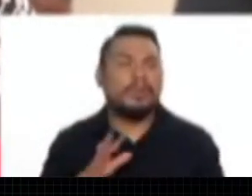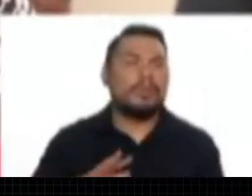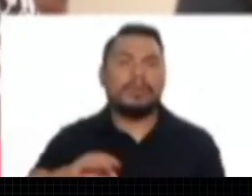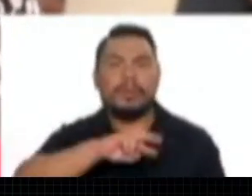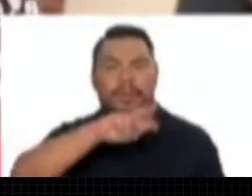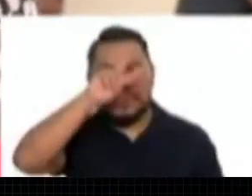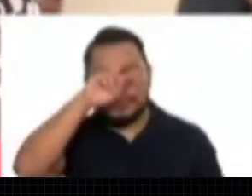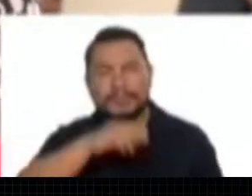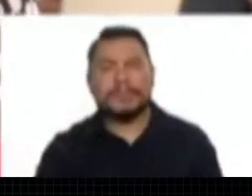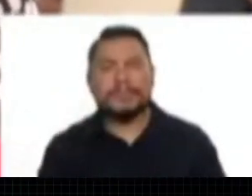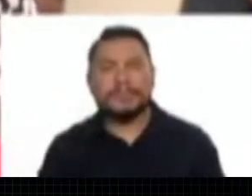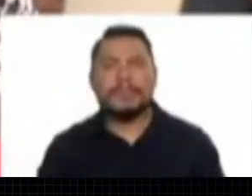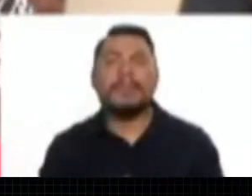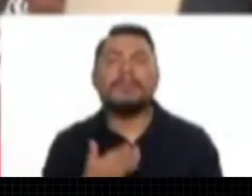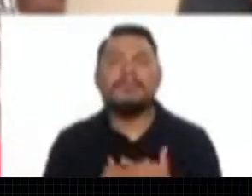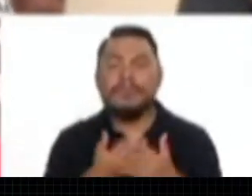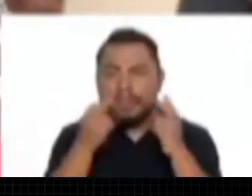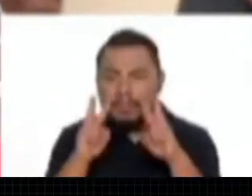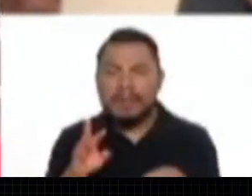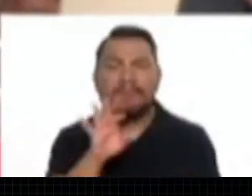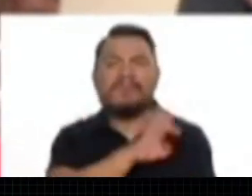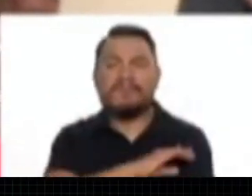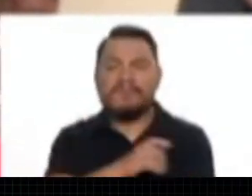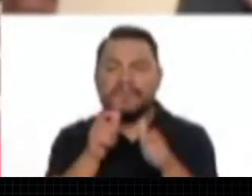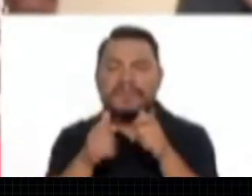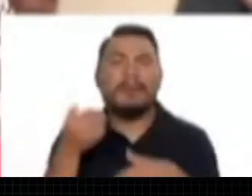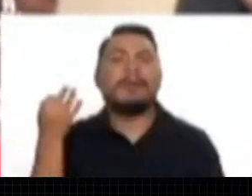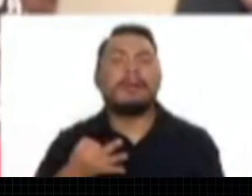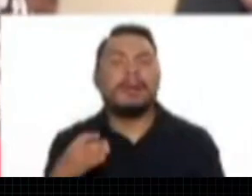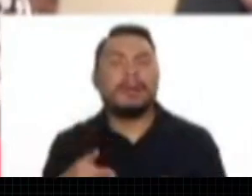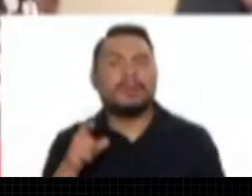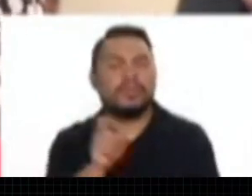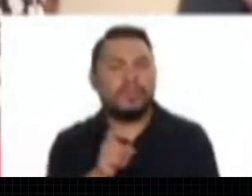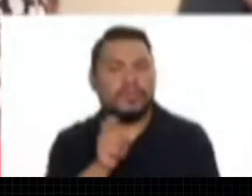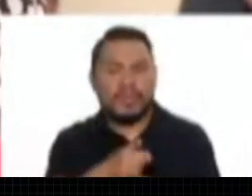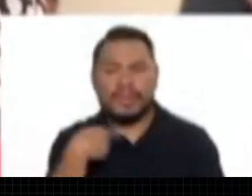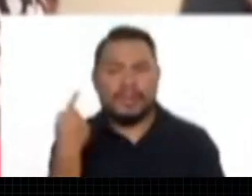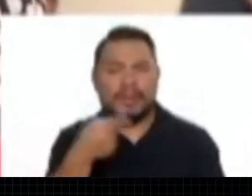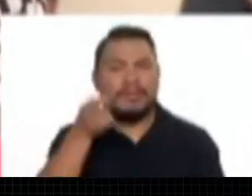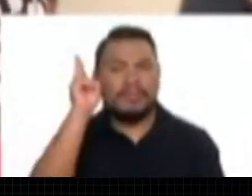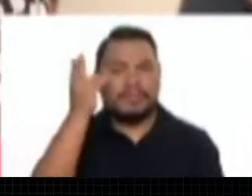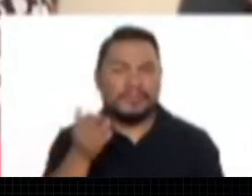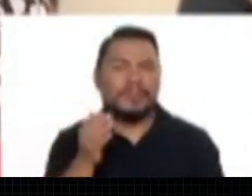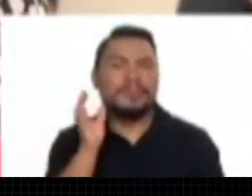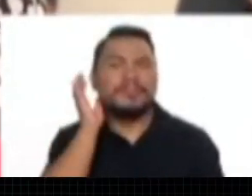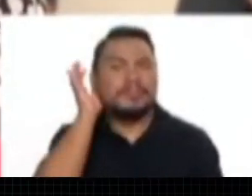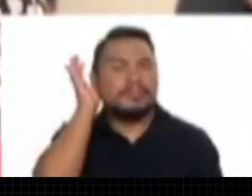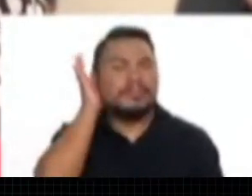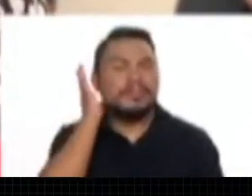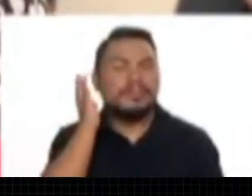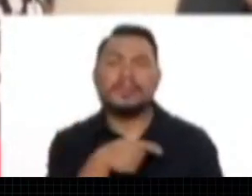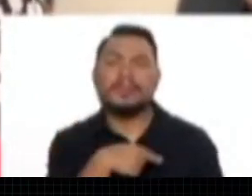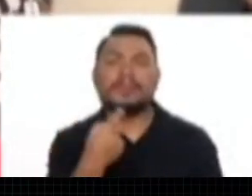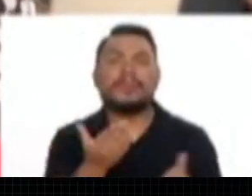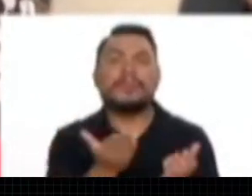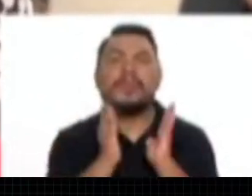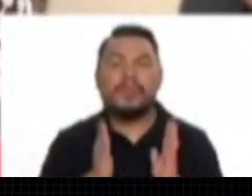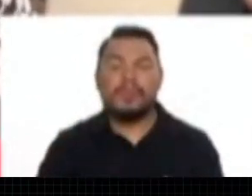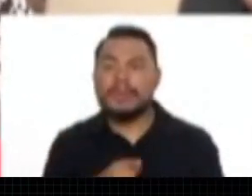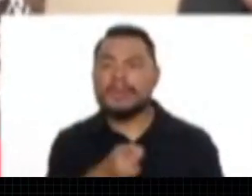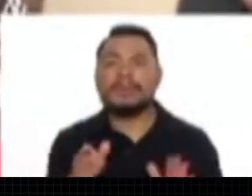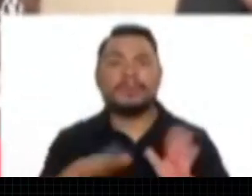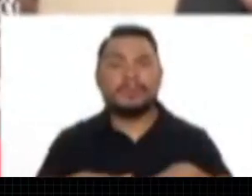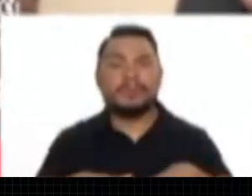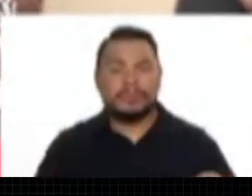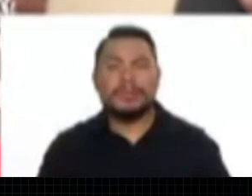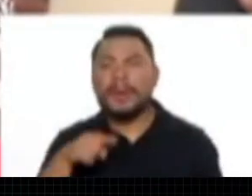nacional, verificando y fiscalizando la calidad educativa que den nuestros maestros a nuestros alumnos, a nuestros niños y